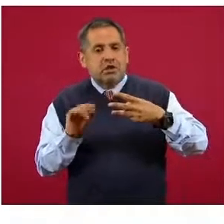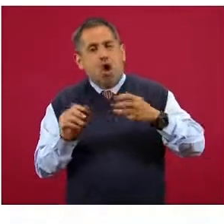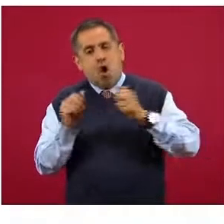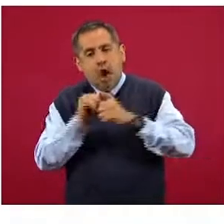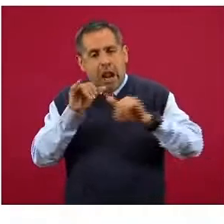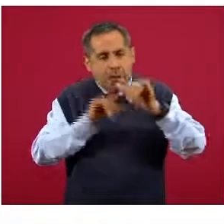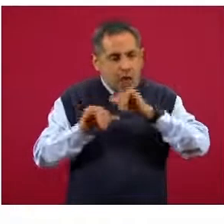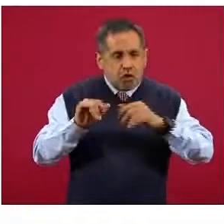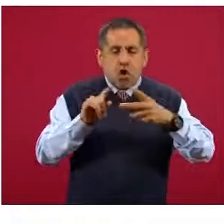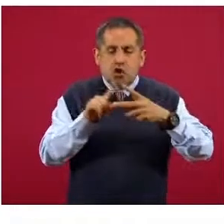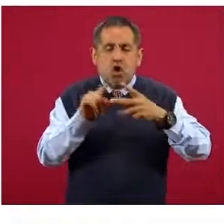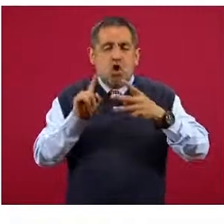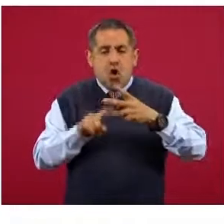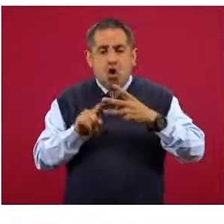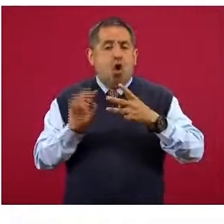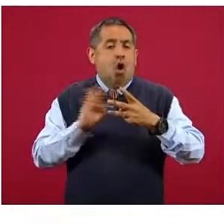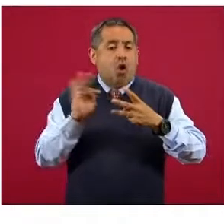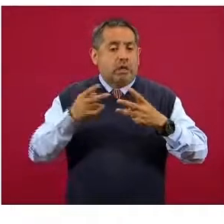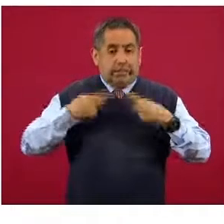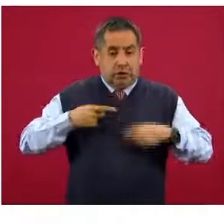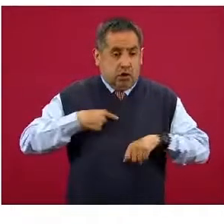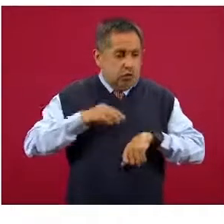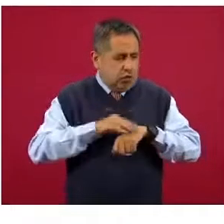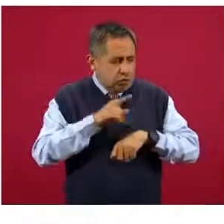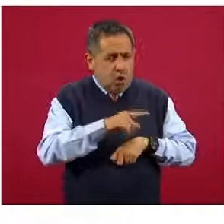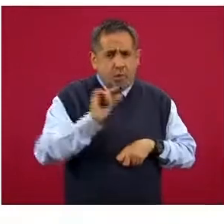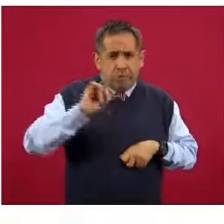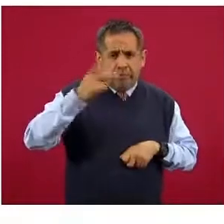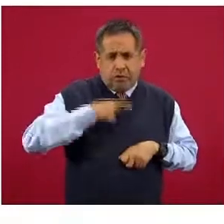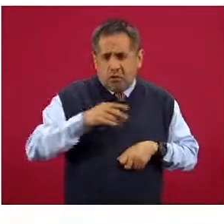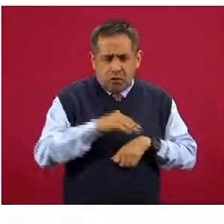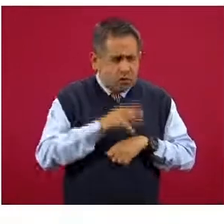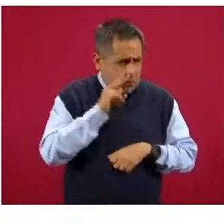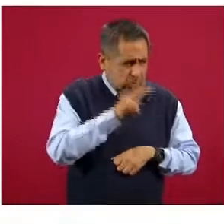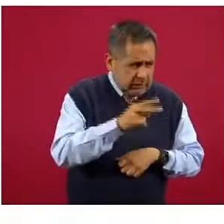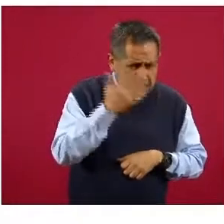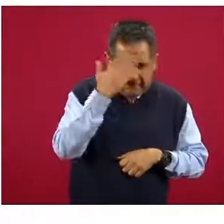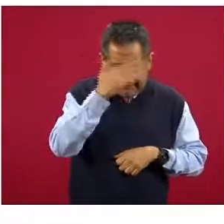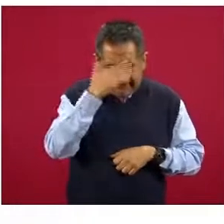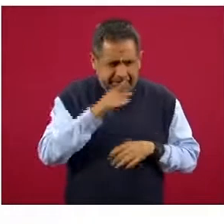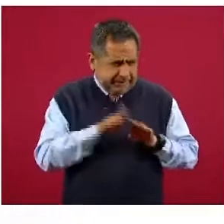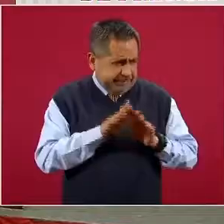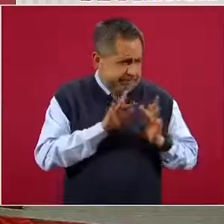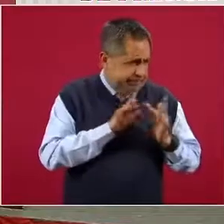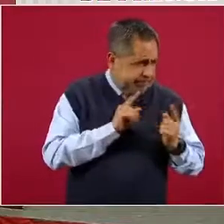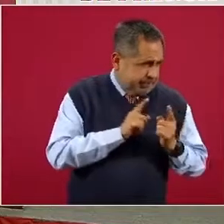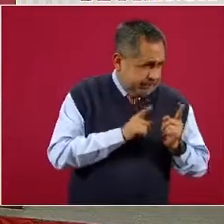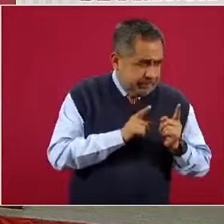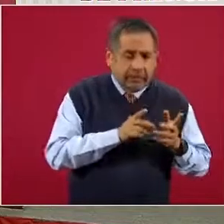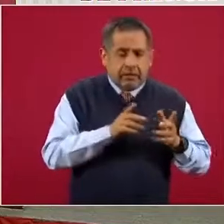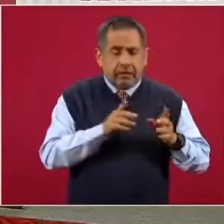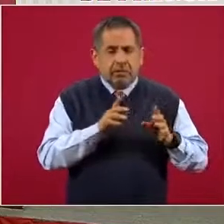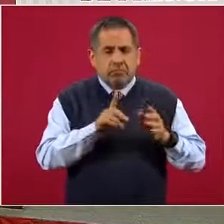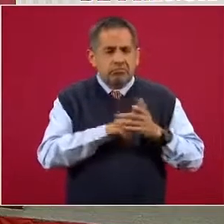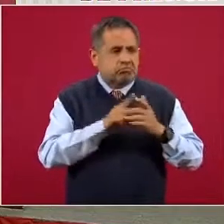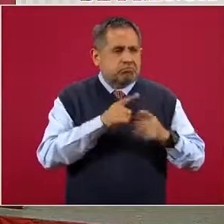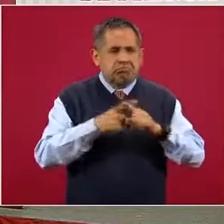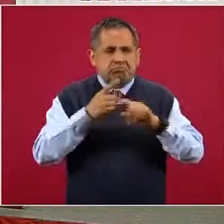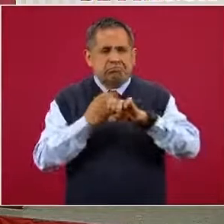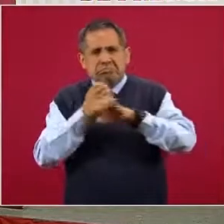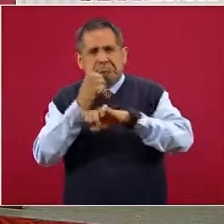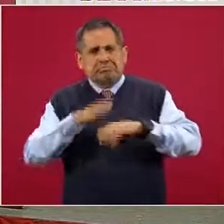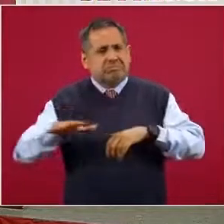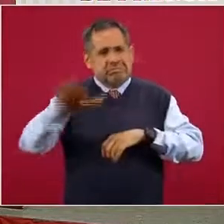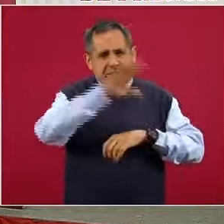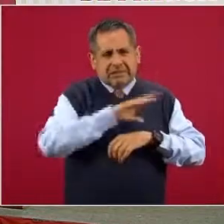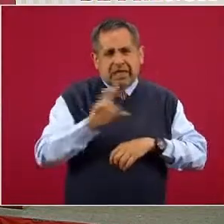laboratorio, un médico epidemiólogo o un profesional de la salud en actividades de epidemiología en cada una de las unidades médicas